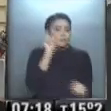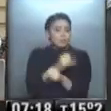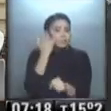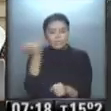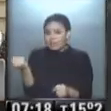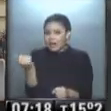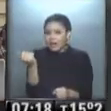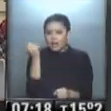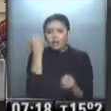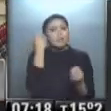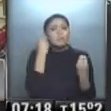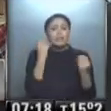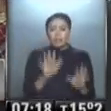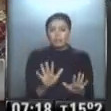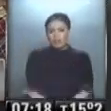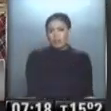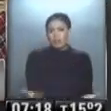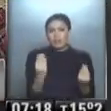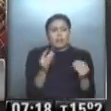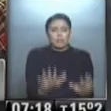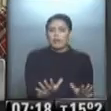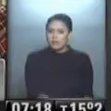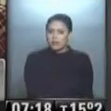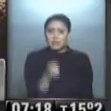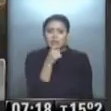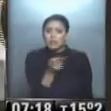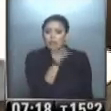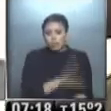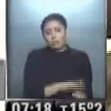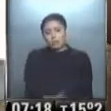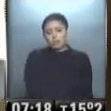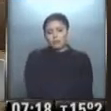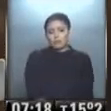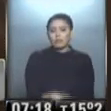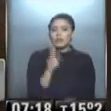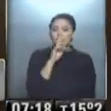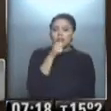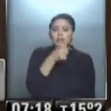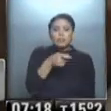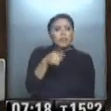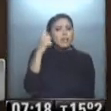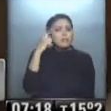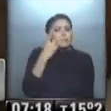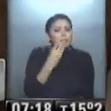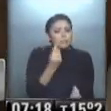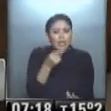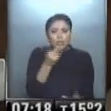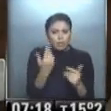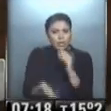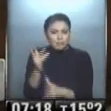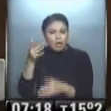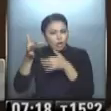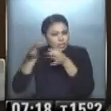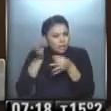y esperar a que éste tiene que esperar a que si son ellos los culpables que tienen alguna fuga algún tipo de